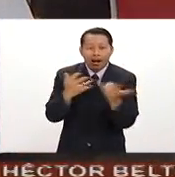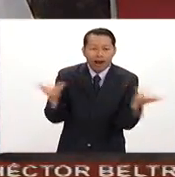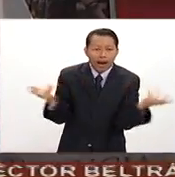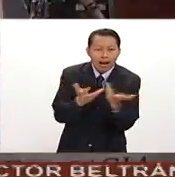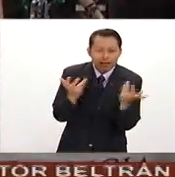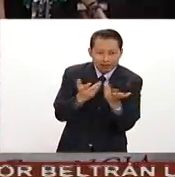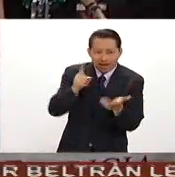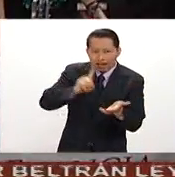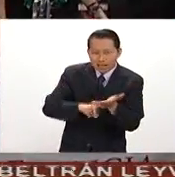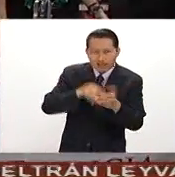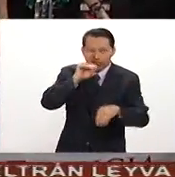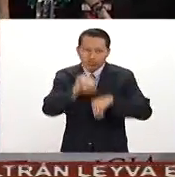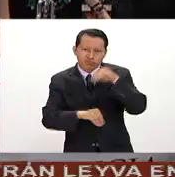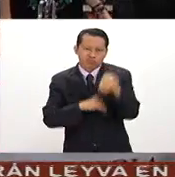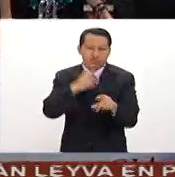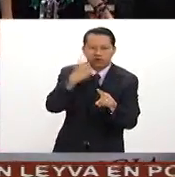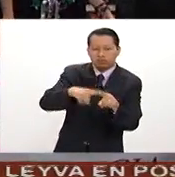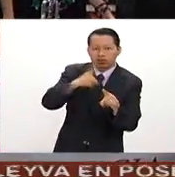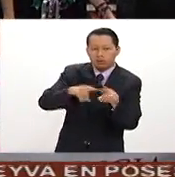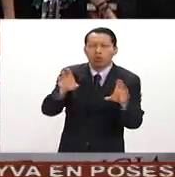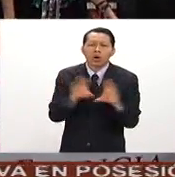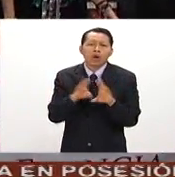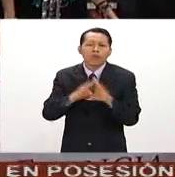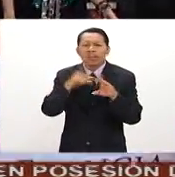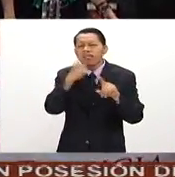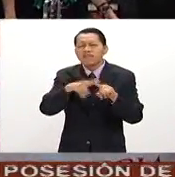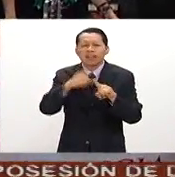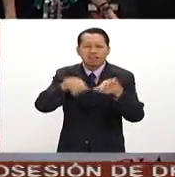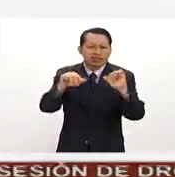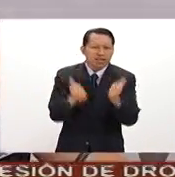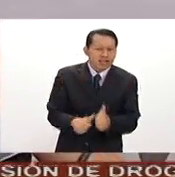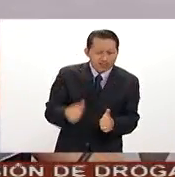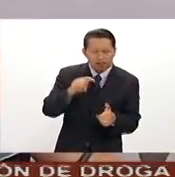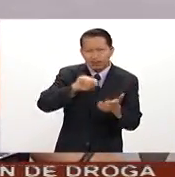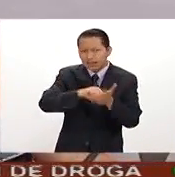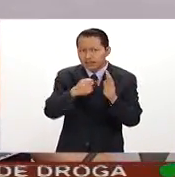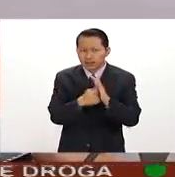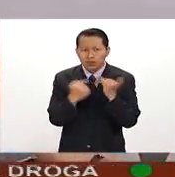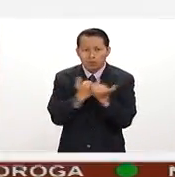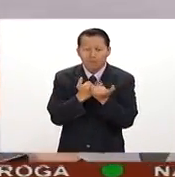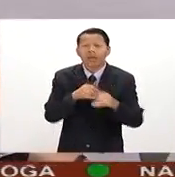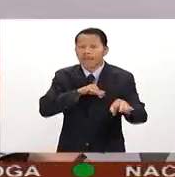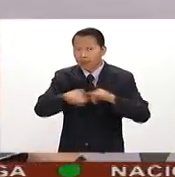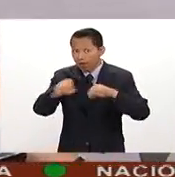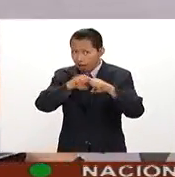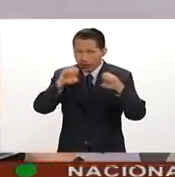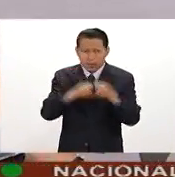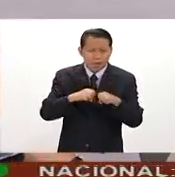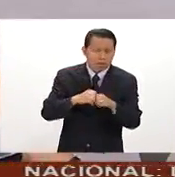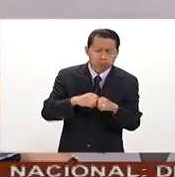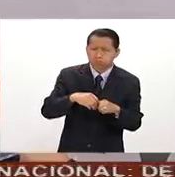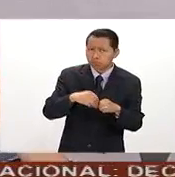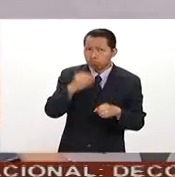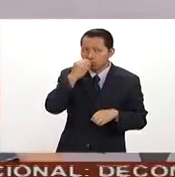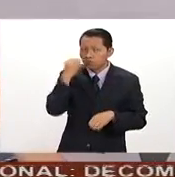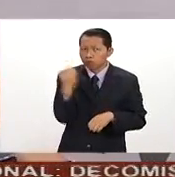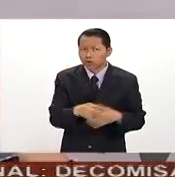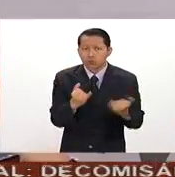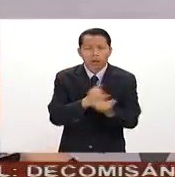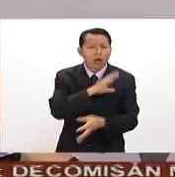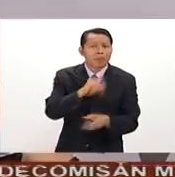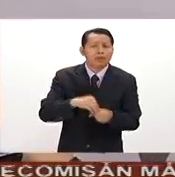de interiores que fusiona diferentes técnicas artesanales. Fue un trabajo en equipo increíble, el observar todo lo que estaba a nuestro